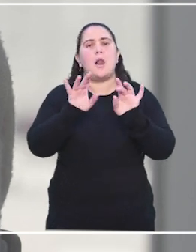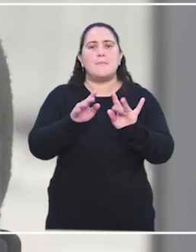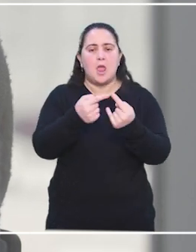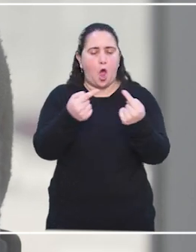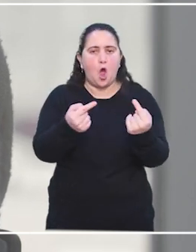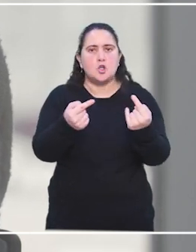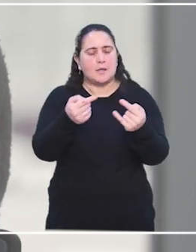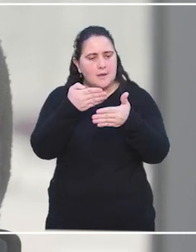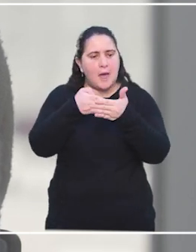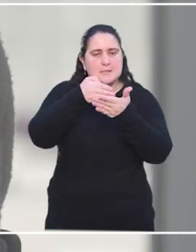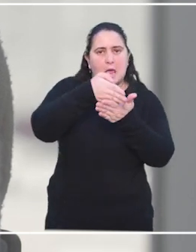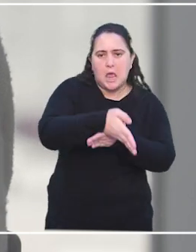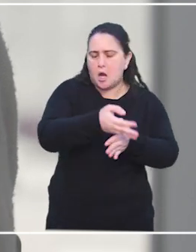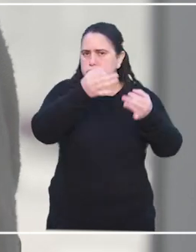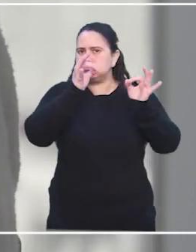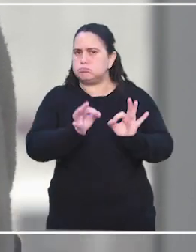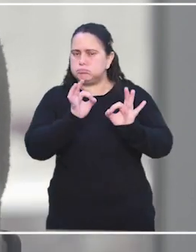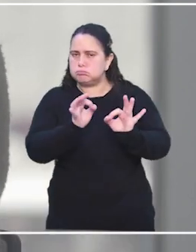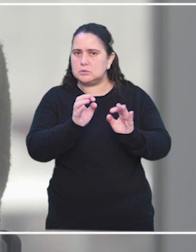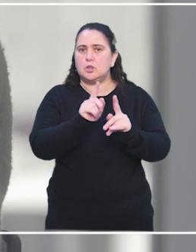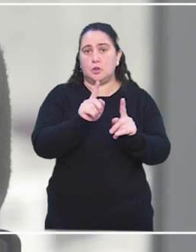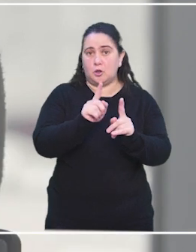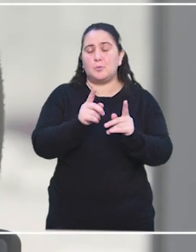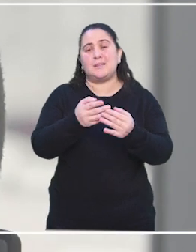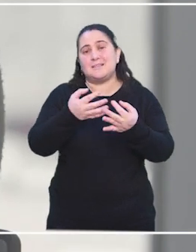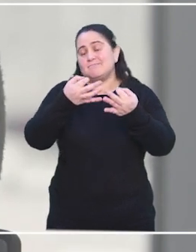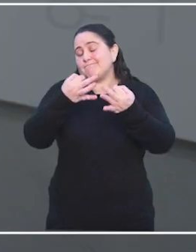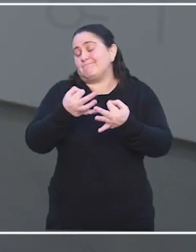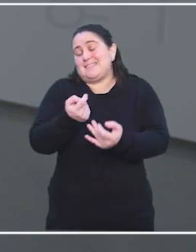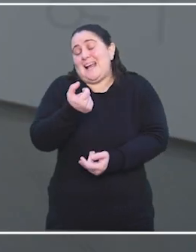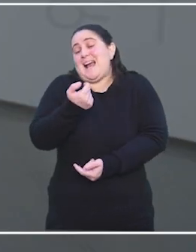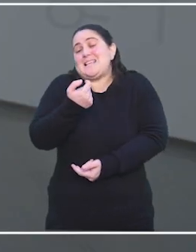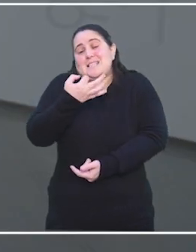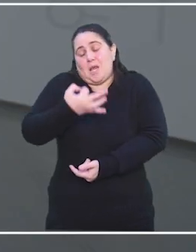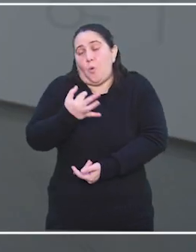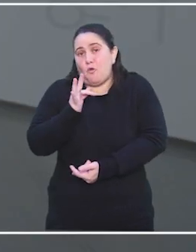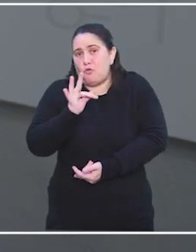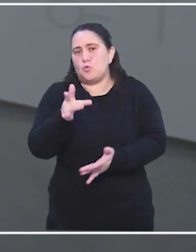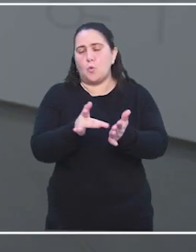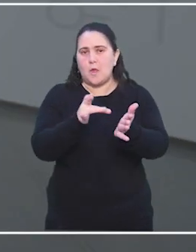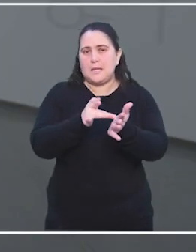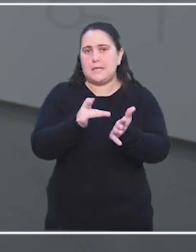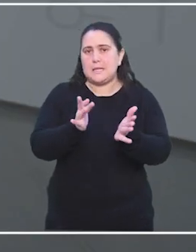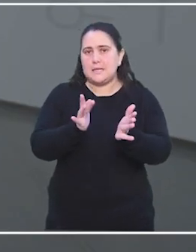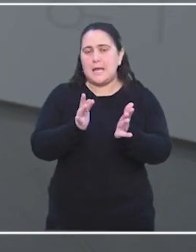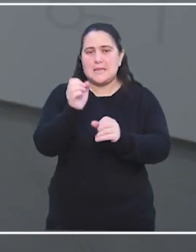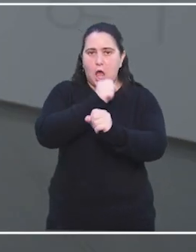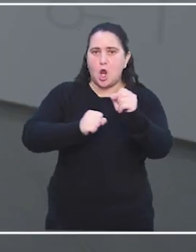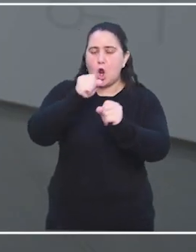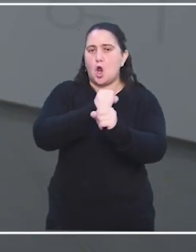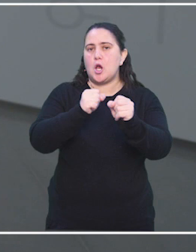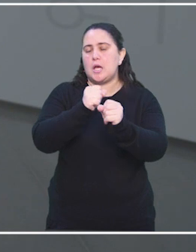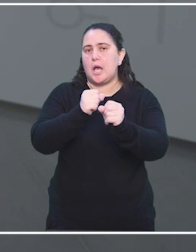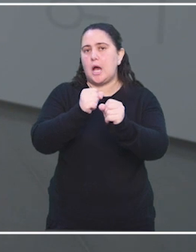dispositivos, del acceso tal cual, porque es muy probable que en el futuro digital que las tecnologías van a